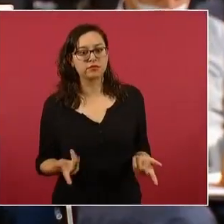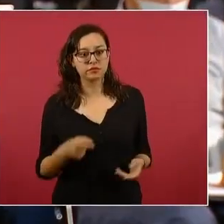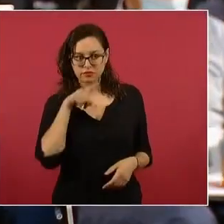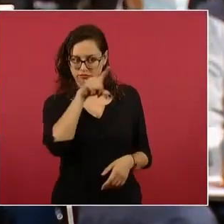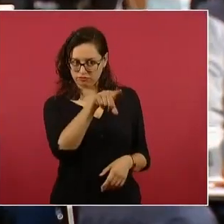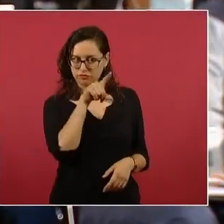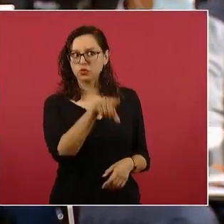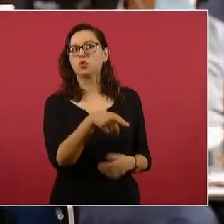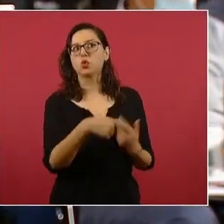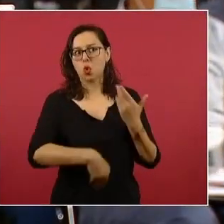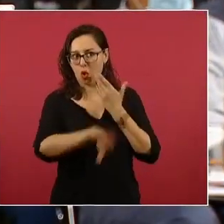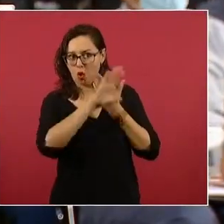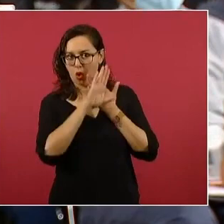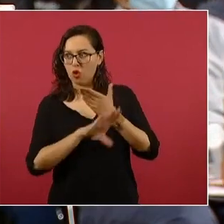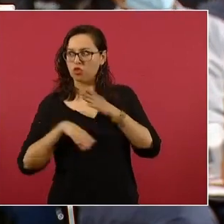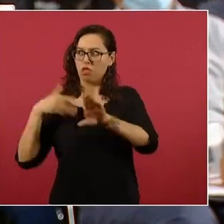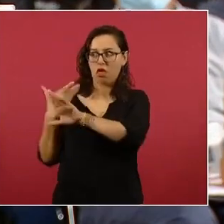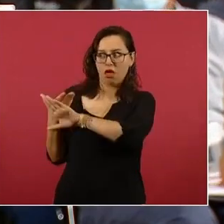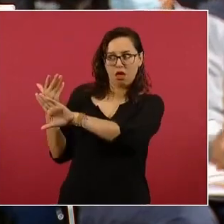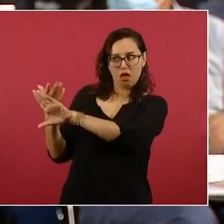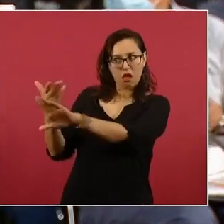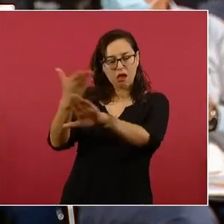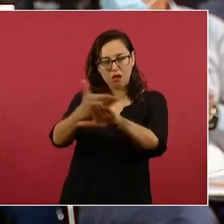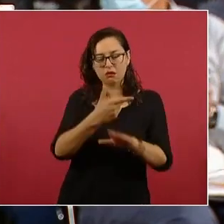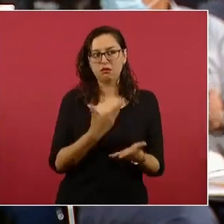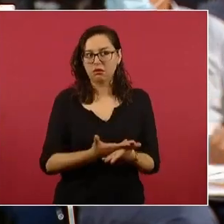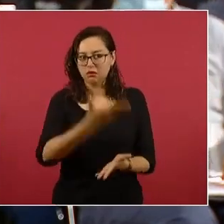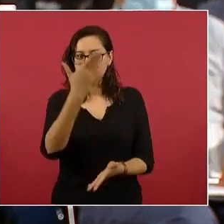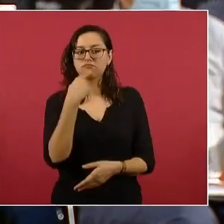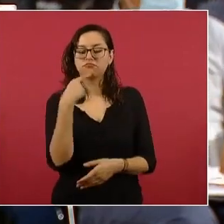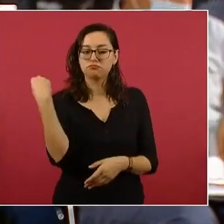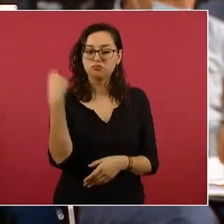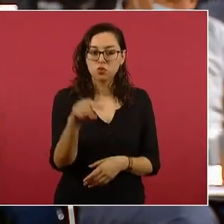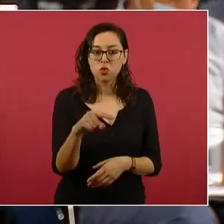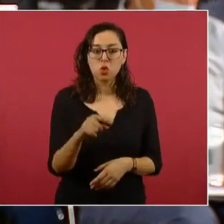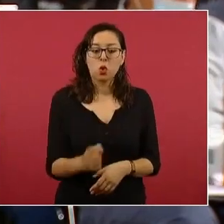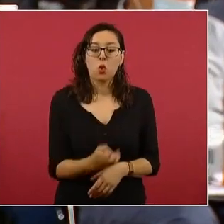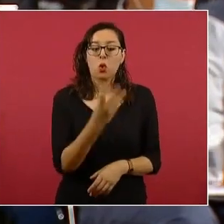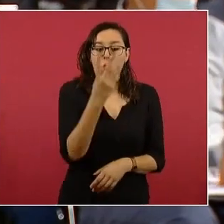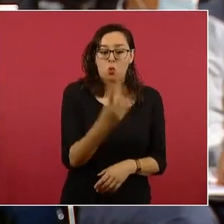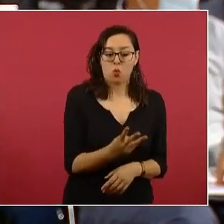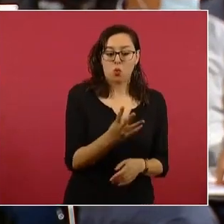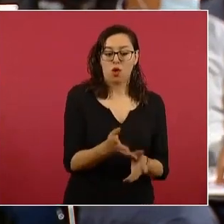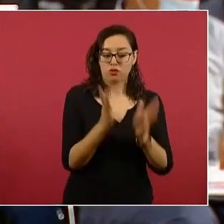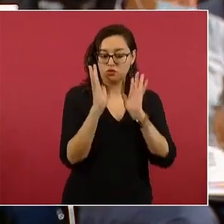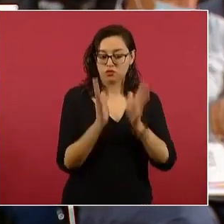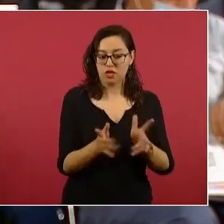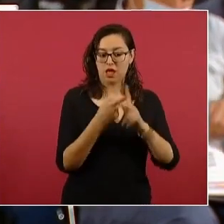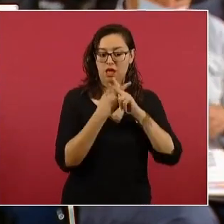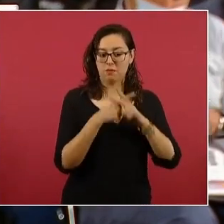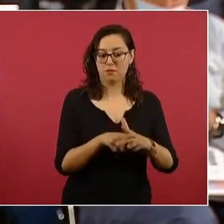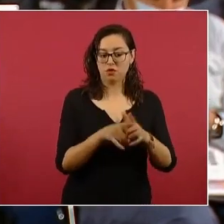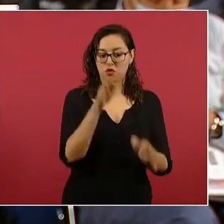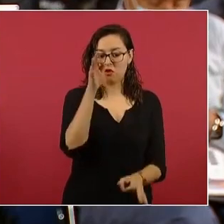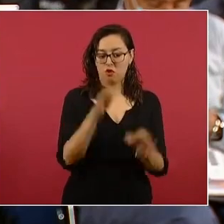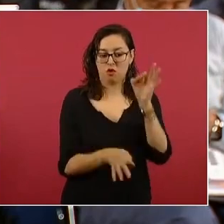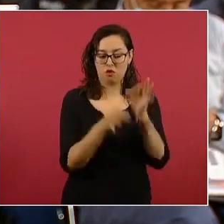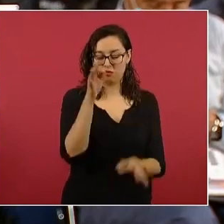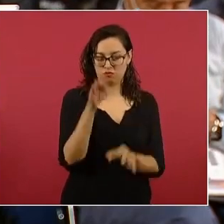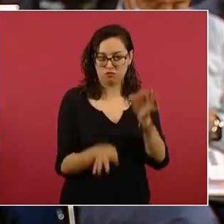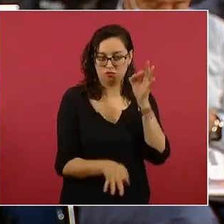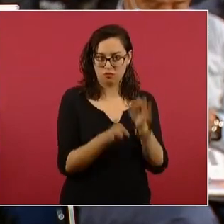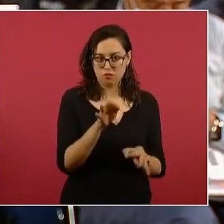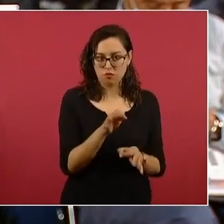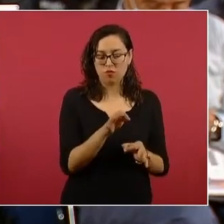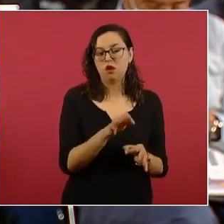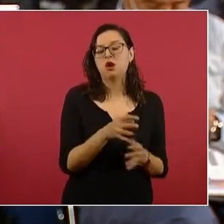sido promotor de estas carpetas de investigación, de las cuales 4 ya se convirtieron en querellas ante la Fiscalía Anticorrupción y